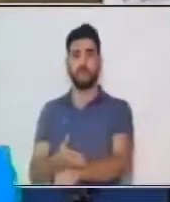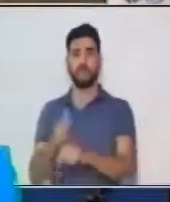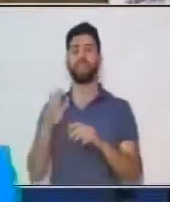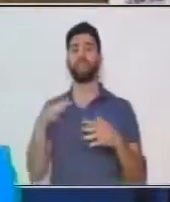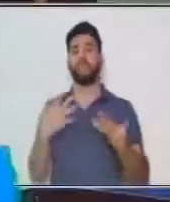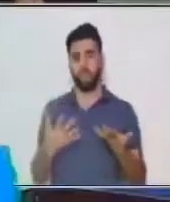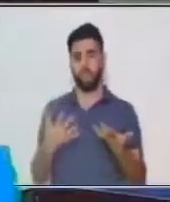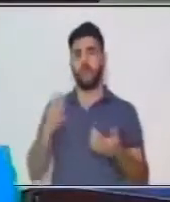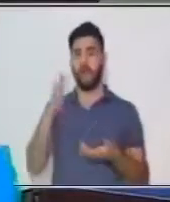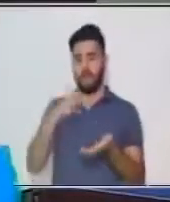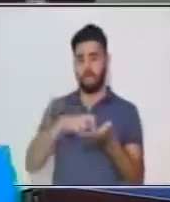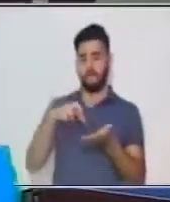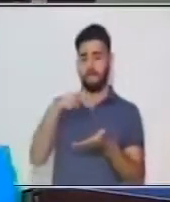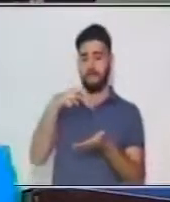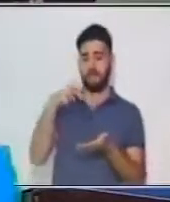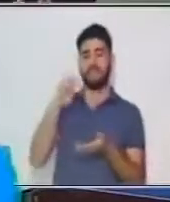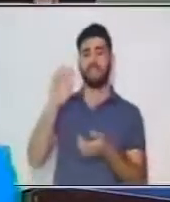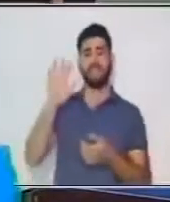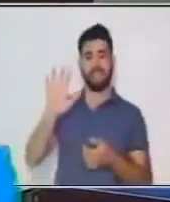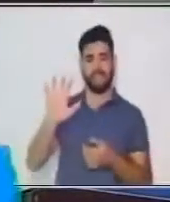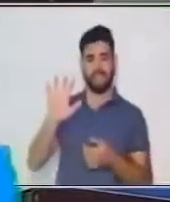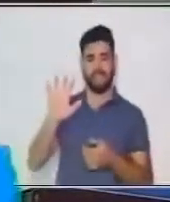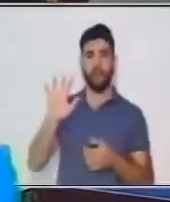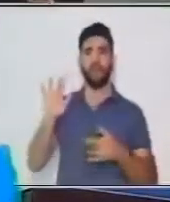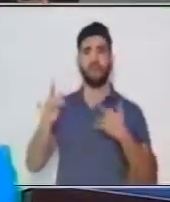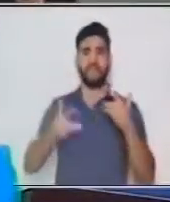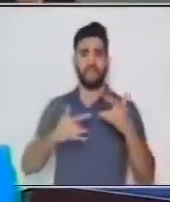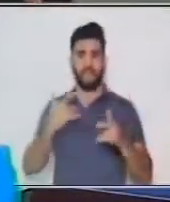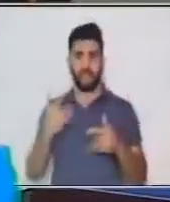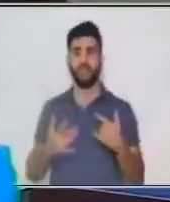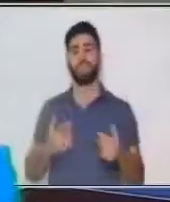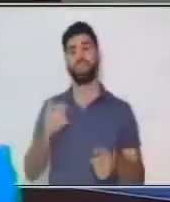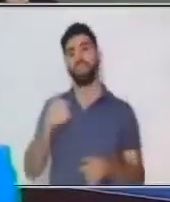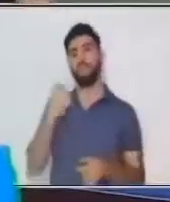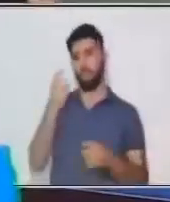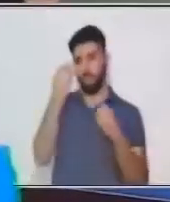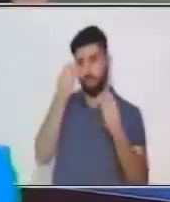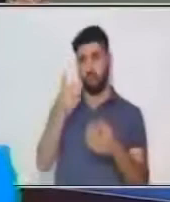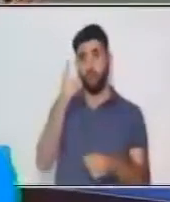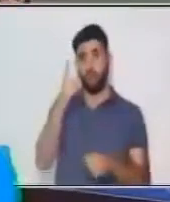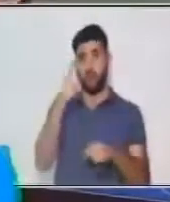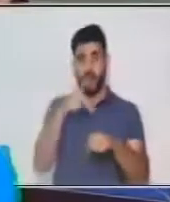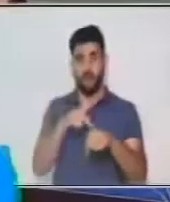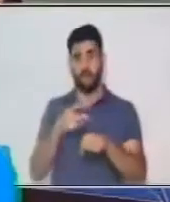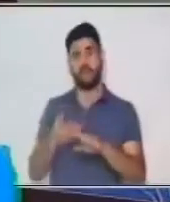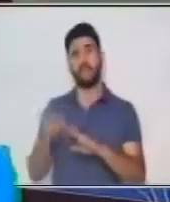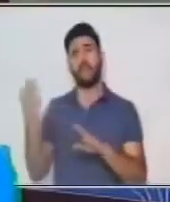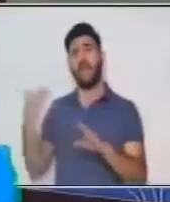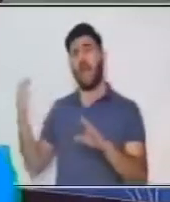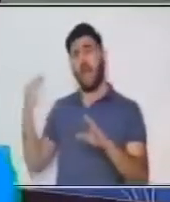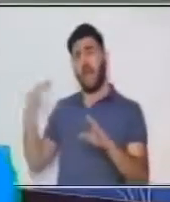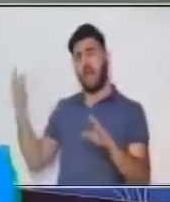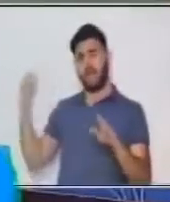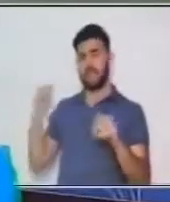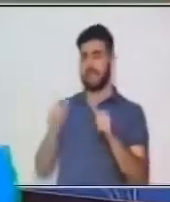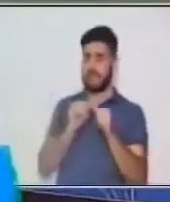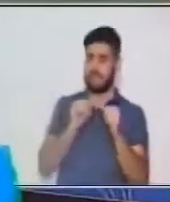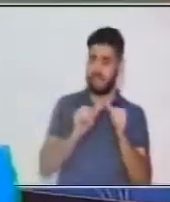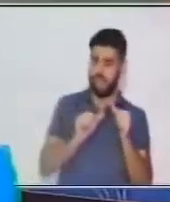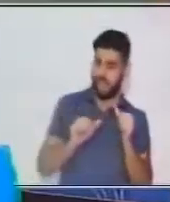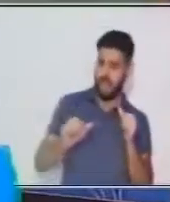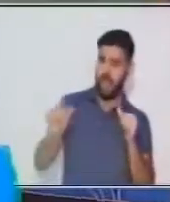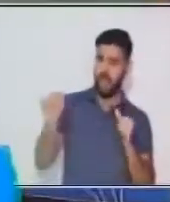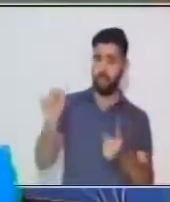Muy bien. Para iniciar te cuento que había una vez en un lugar muy lejano un país llamado de los